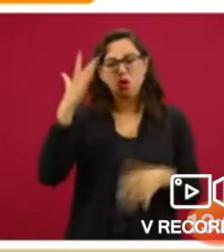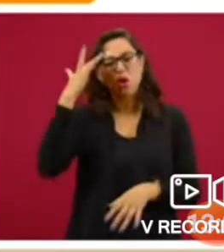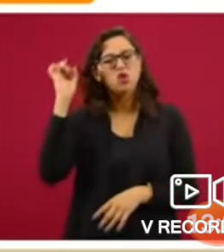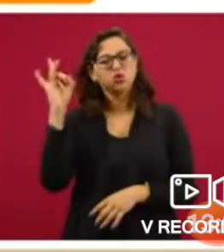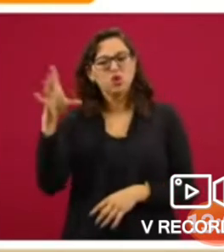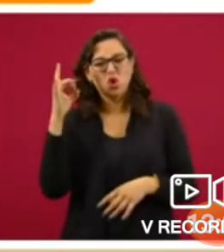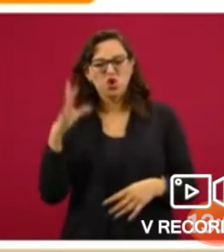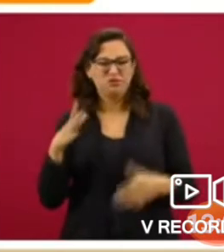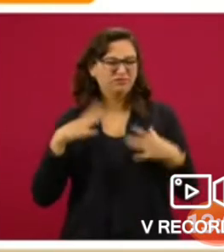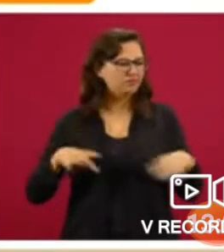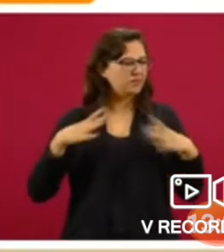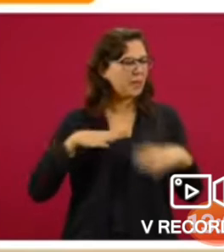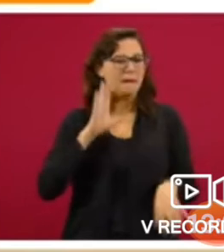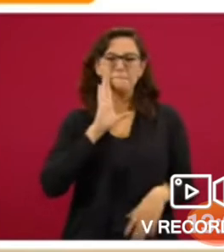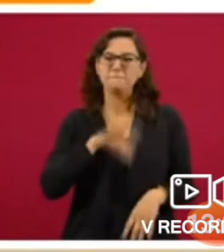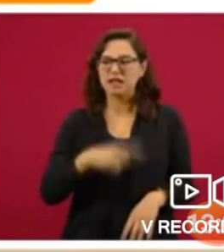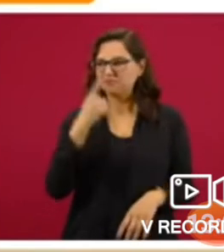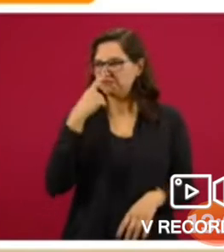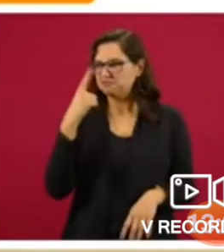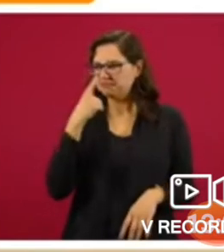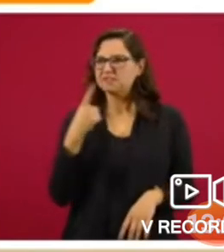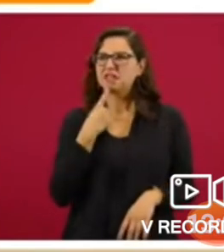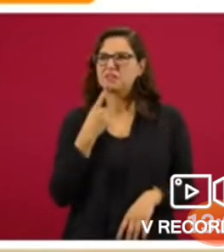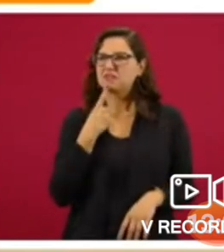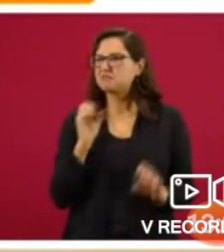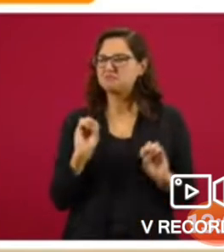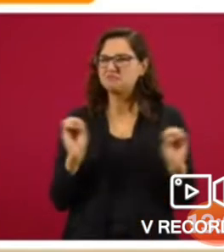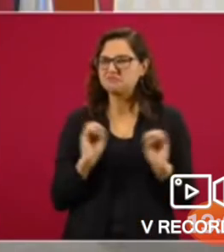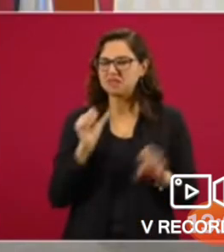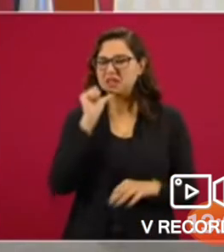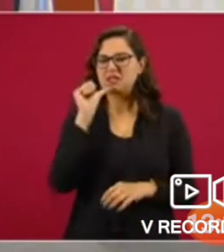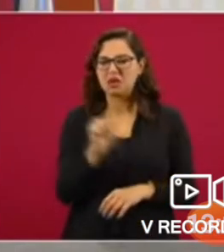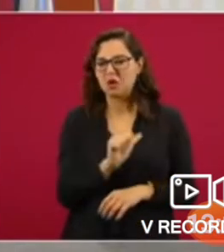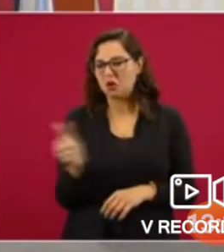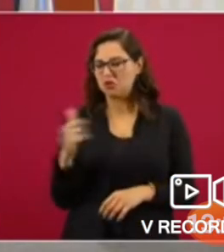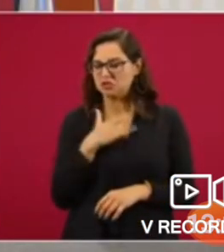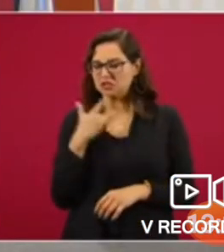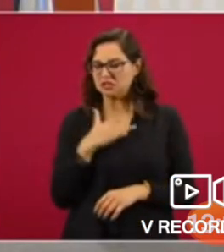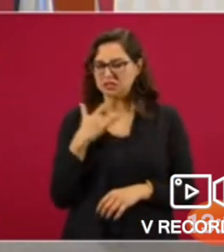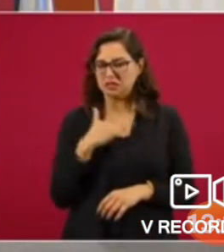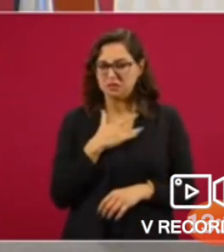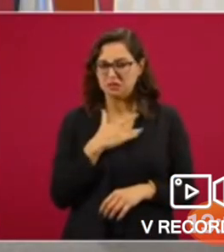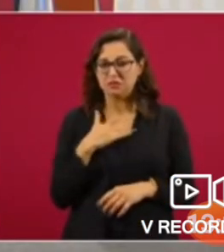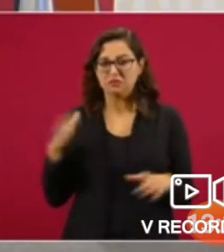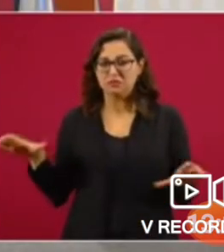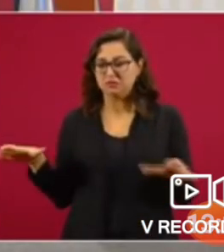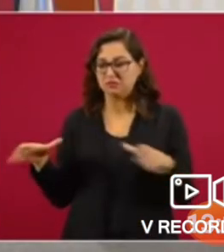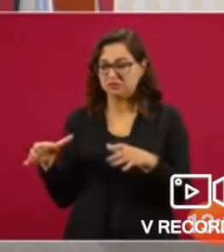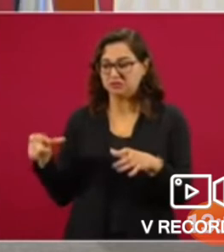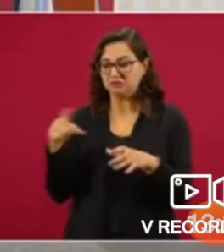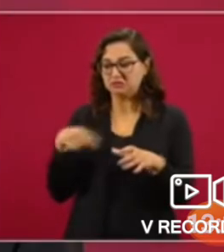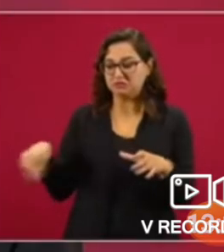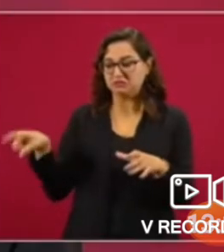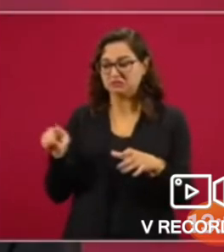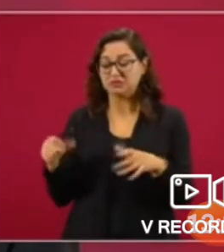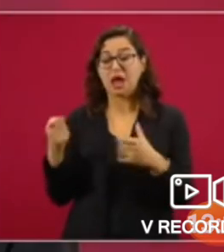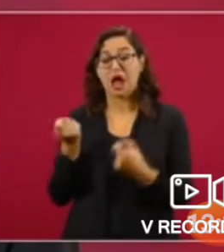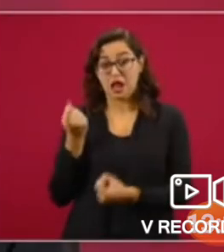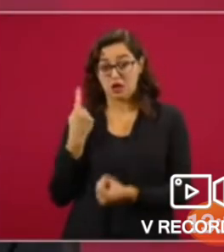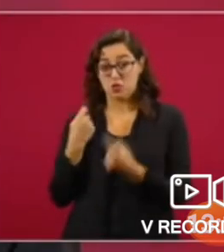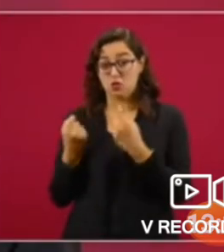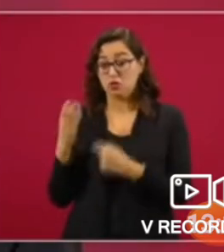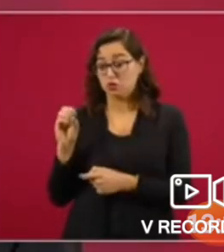general, pérdida del olfato y del gusto y otros síntomas. Desde luego incluye a las personas que han tenido COVID grave, con neumonía,